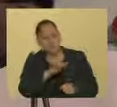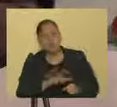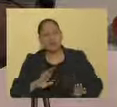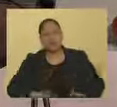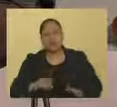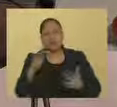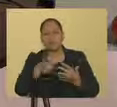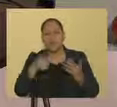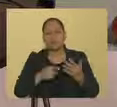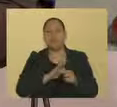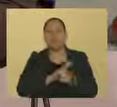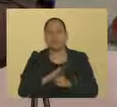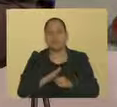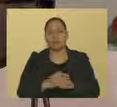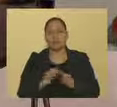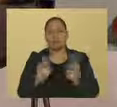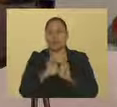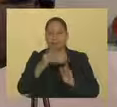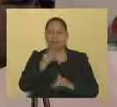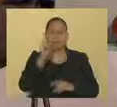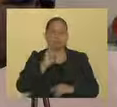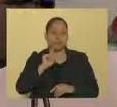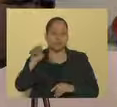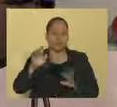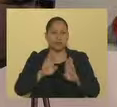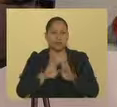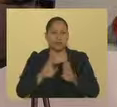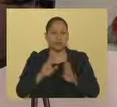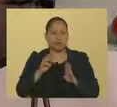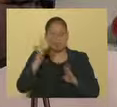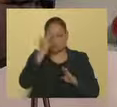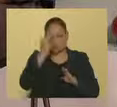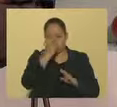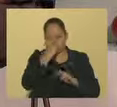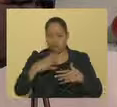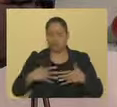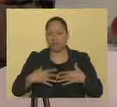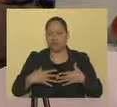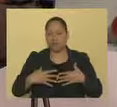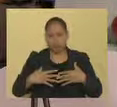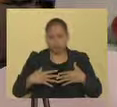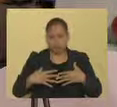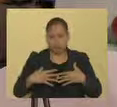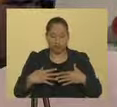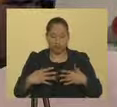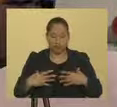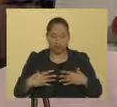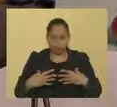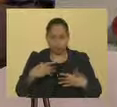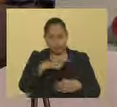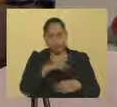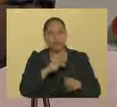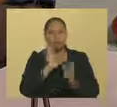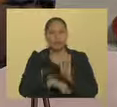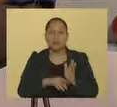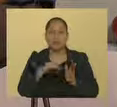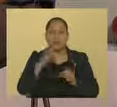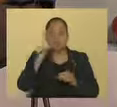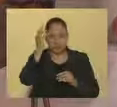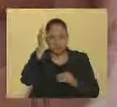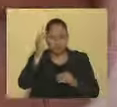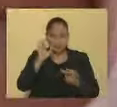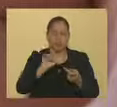Entonces, en las niñas, por ejemplo, es aumento de glándula mamaria, aparición de vello púbico,